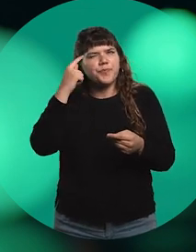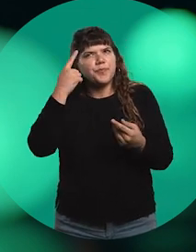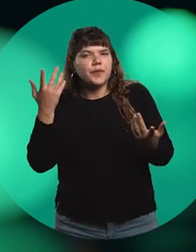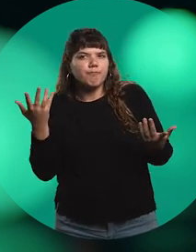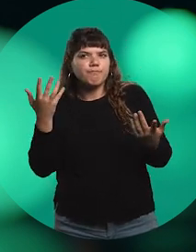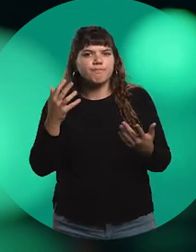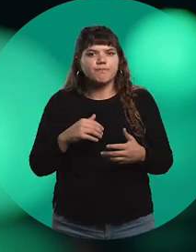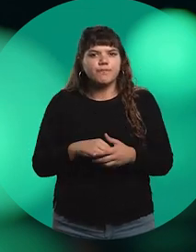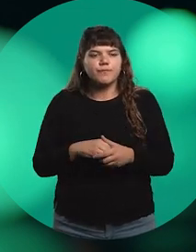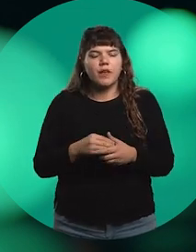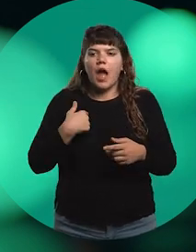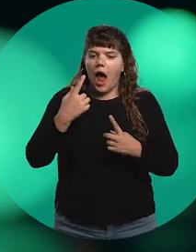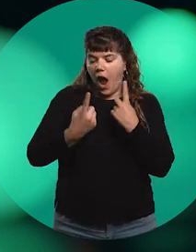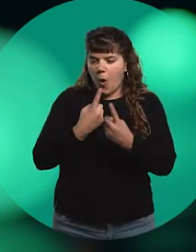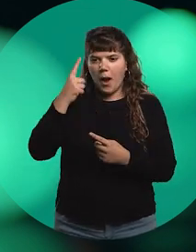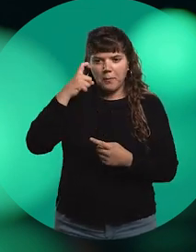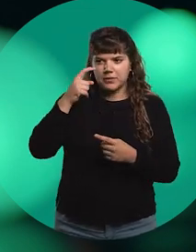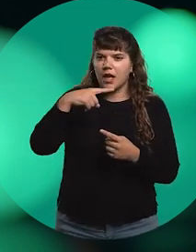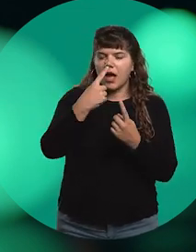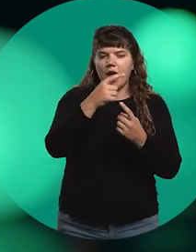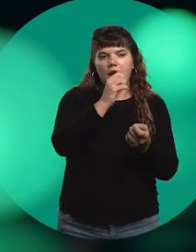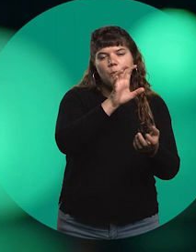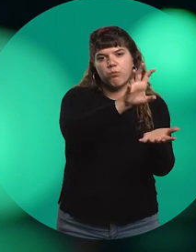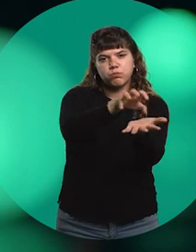Porque nosotros tuvimos algunas experiencias con colegios